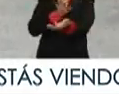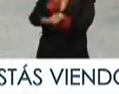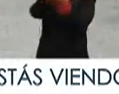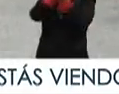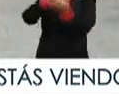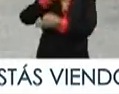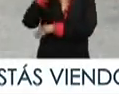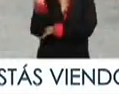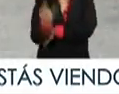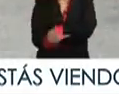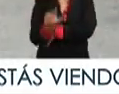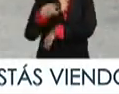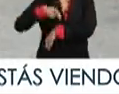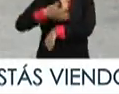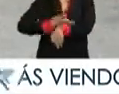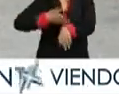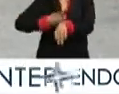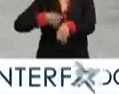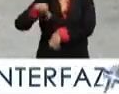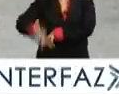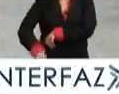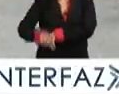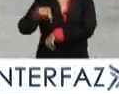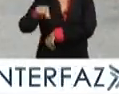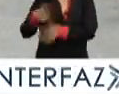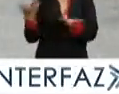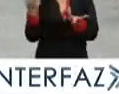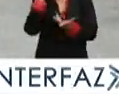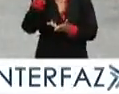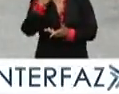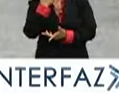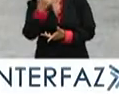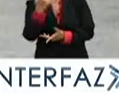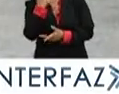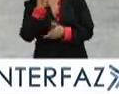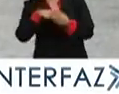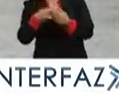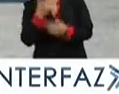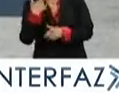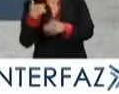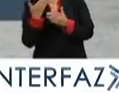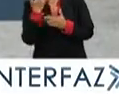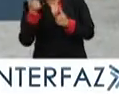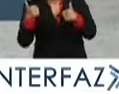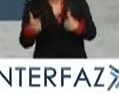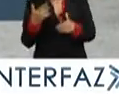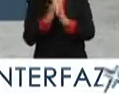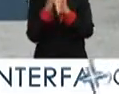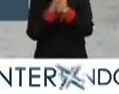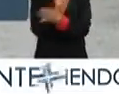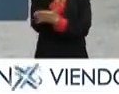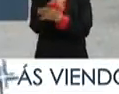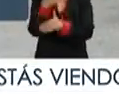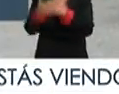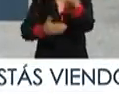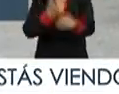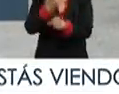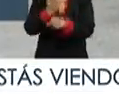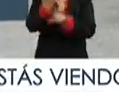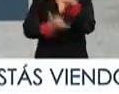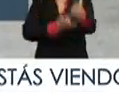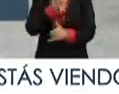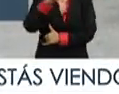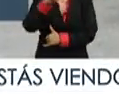enfrentar a Chile esta tarde y así pues tratar de iniciar con el pie derecho su participación y su andar en estos primeros